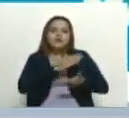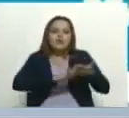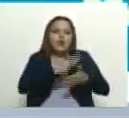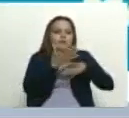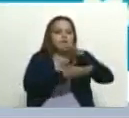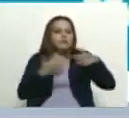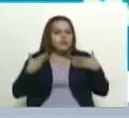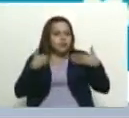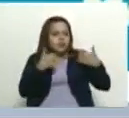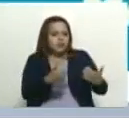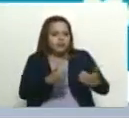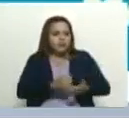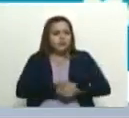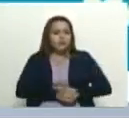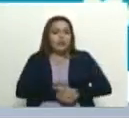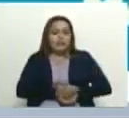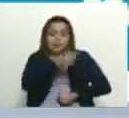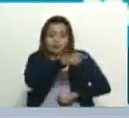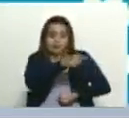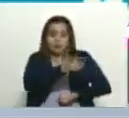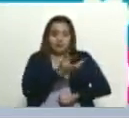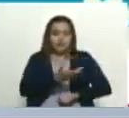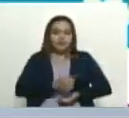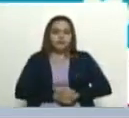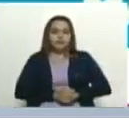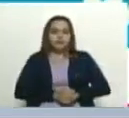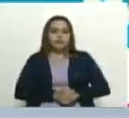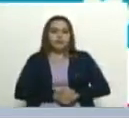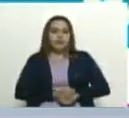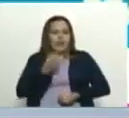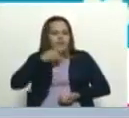salud. Y este caso de verdad